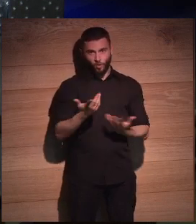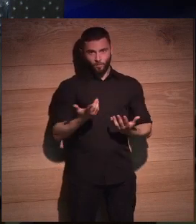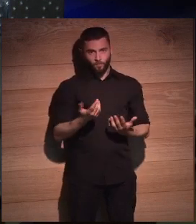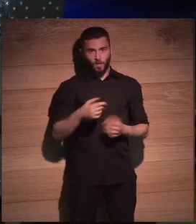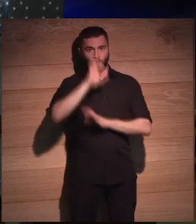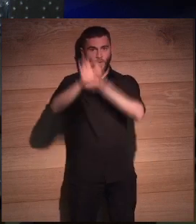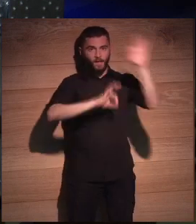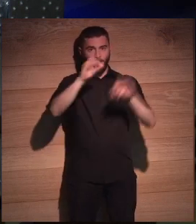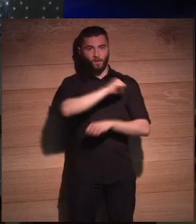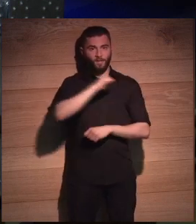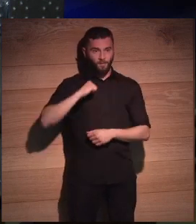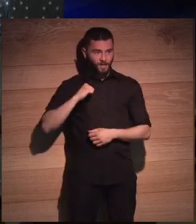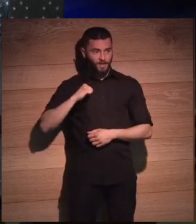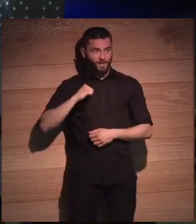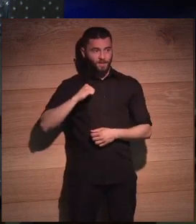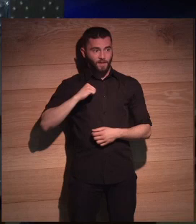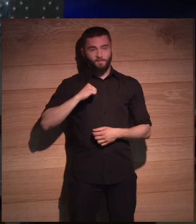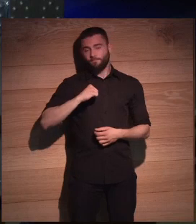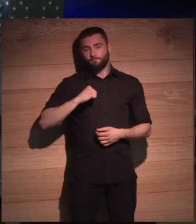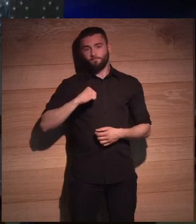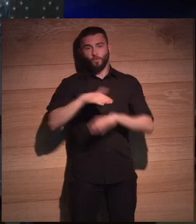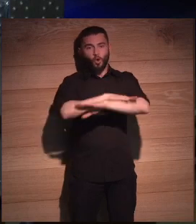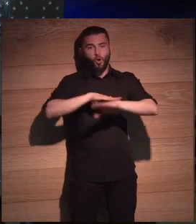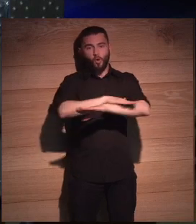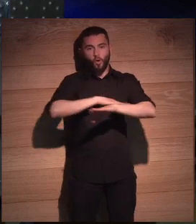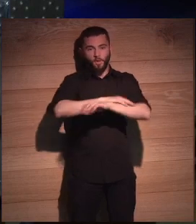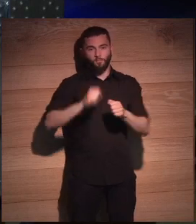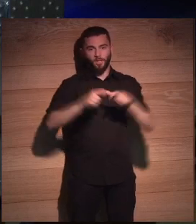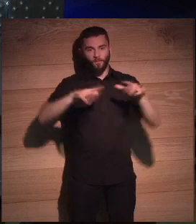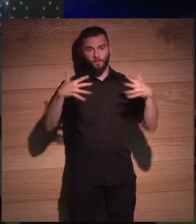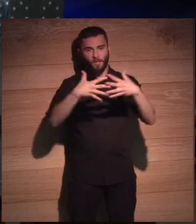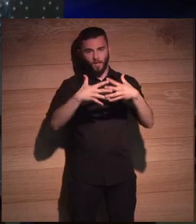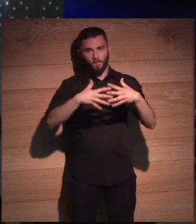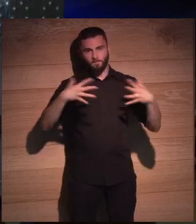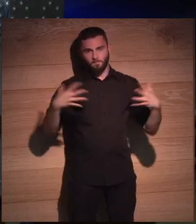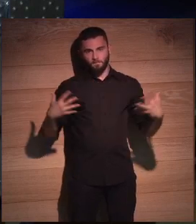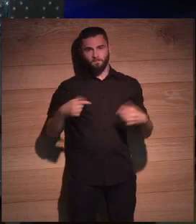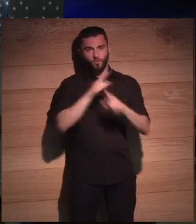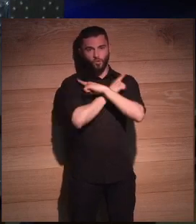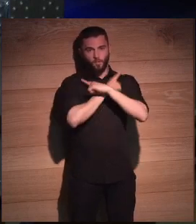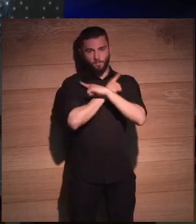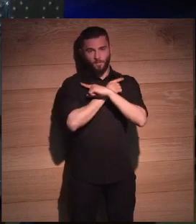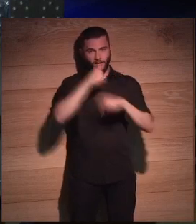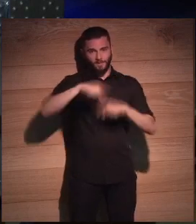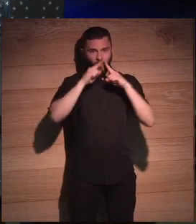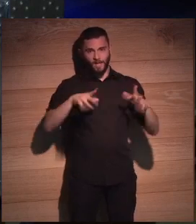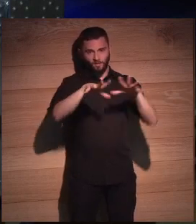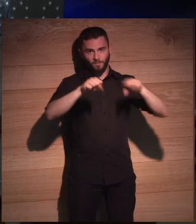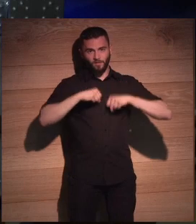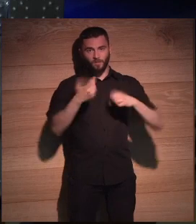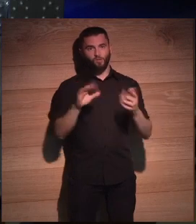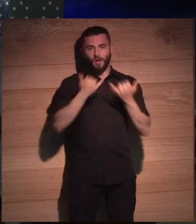una organización independiente, que va a haber no sé cuántos gobiernos y grandes plataformas de Internet que la van a adoptar en noviembre de este año y vamos a hacer